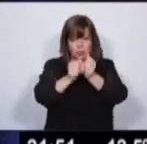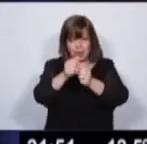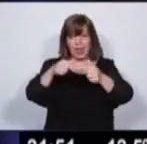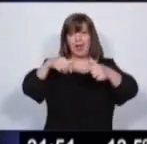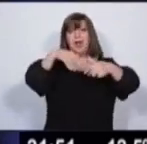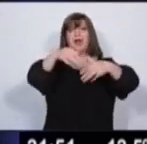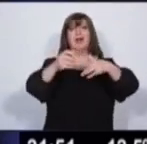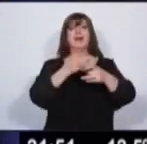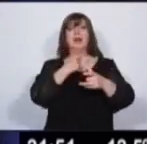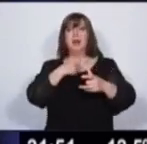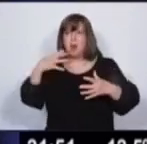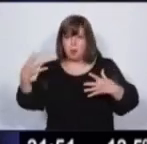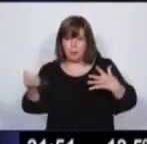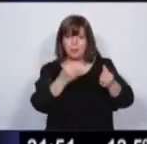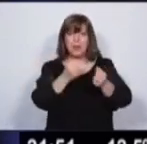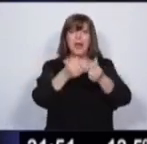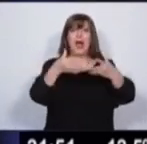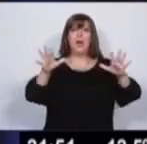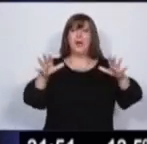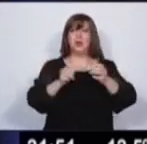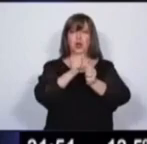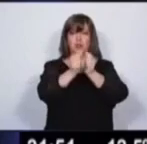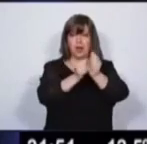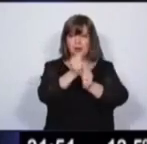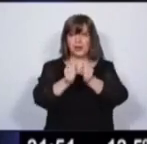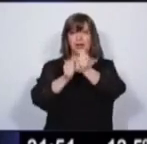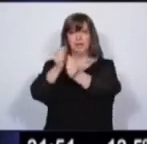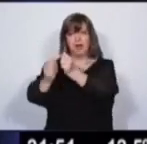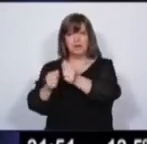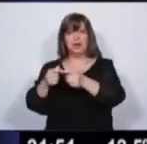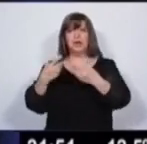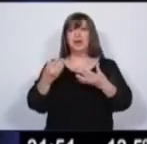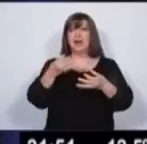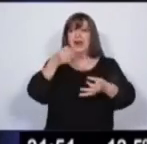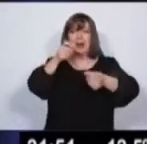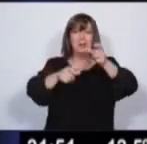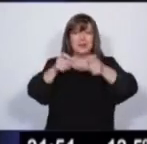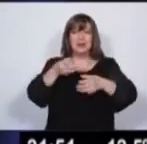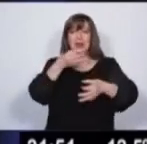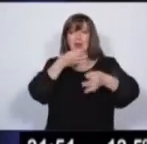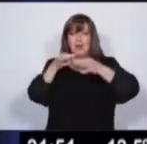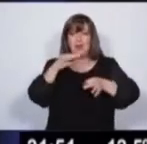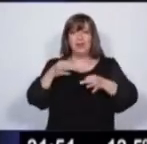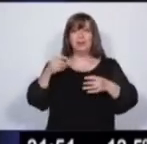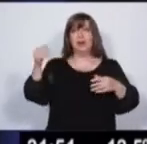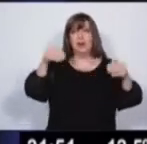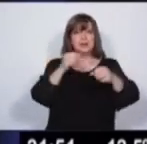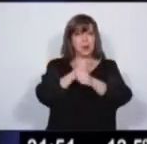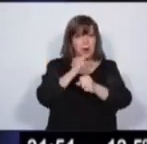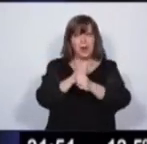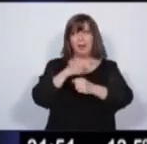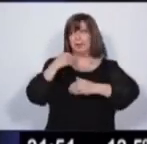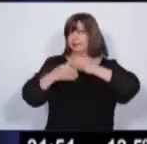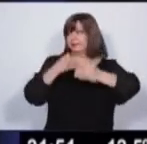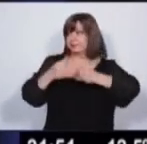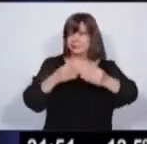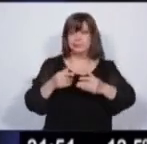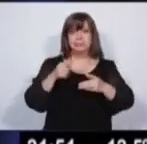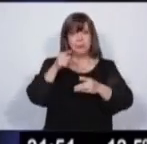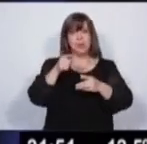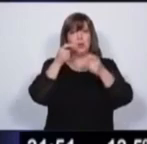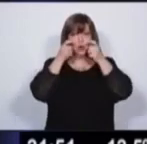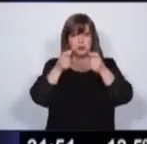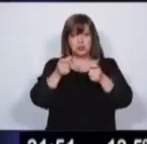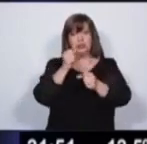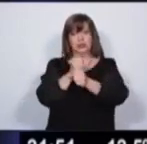las fábricas que se vuelvan a abrir para que los productores tengan A dónde vender crear nuevos puestos de trabajo y ponerlas a producir bajo el control de sus